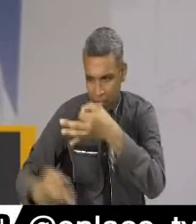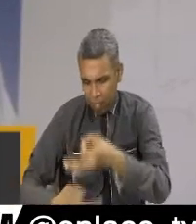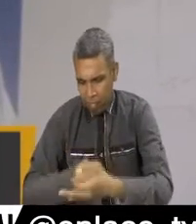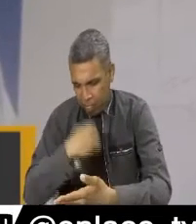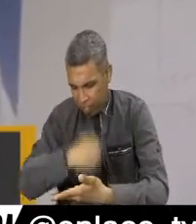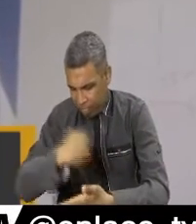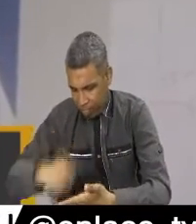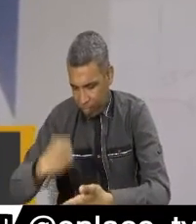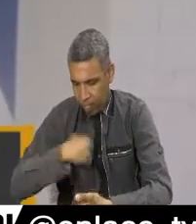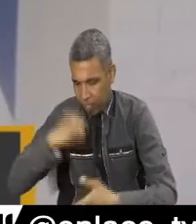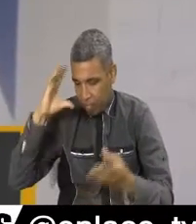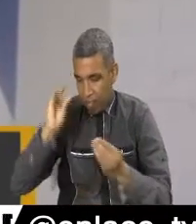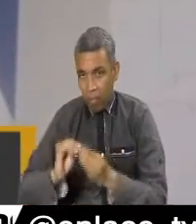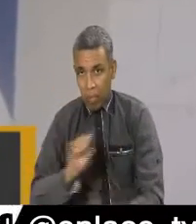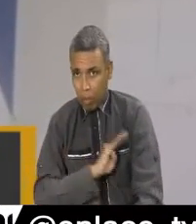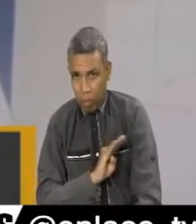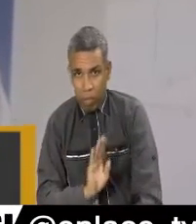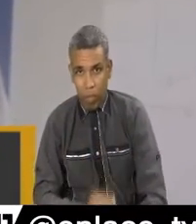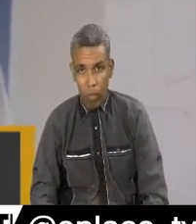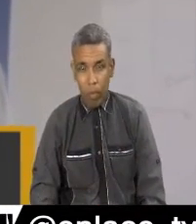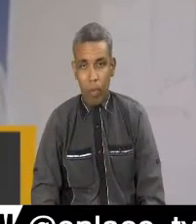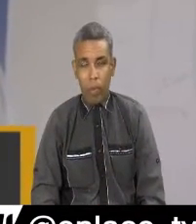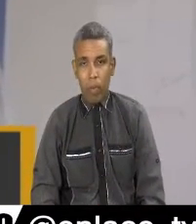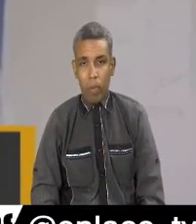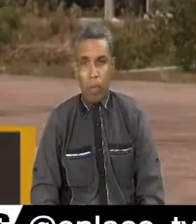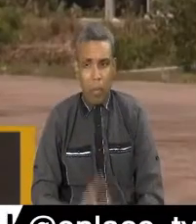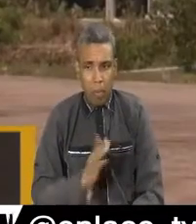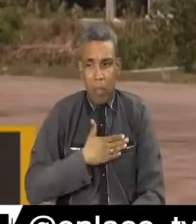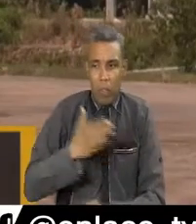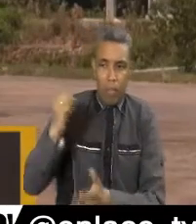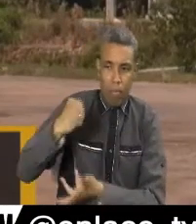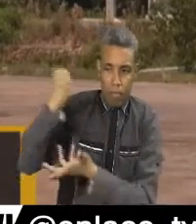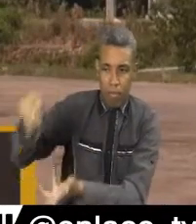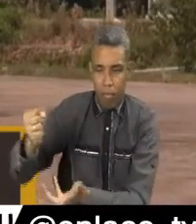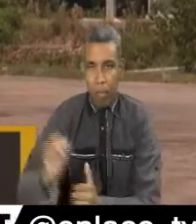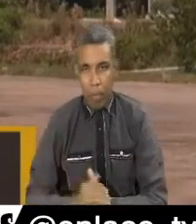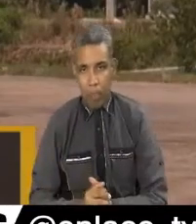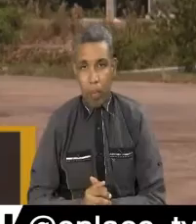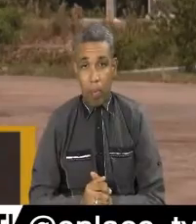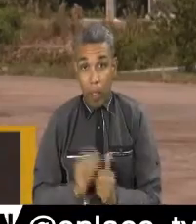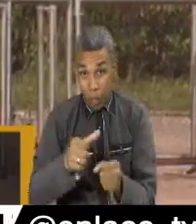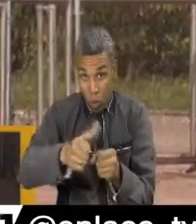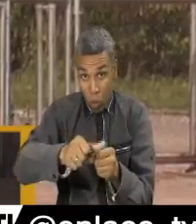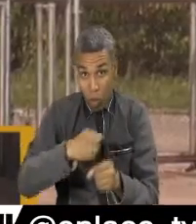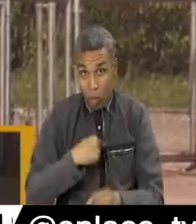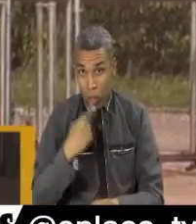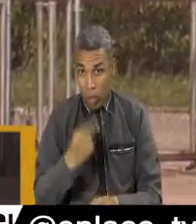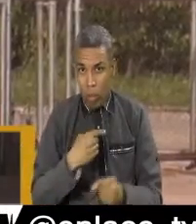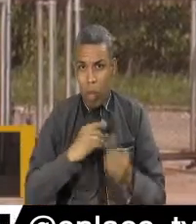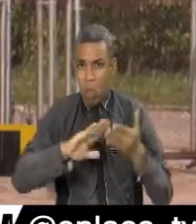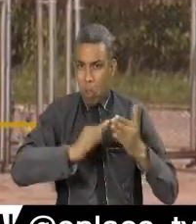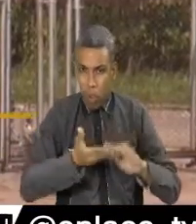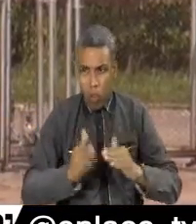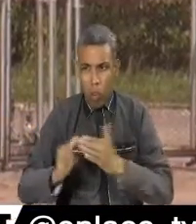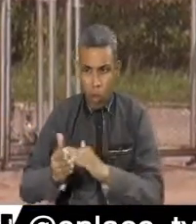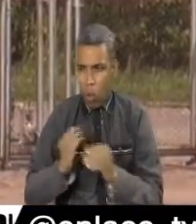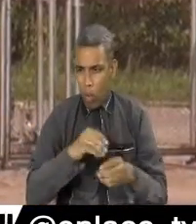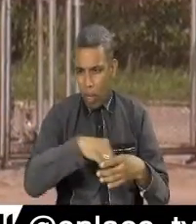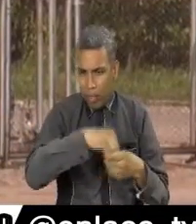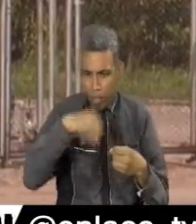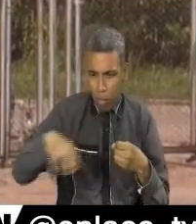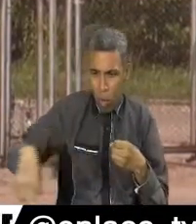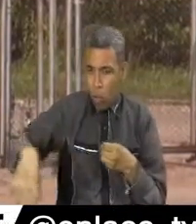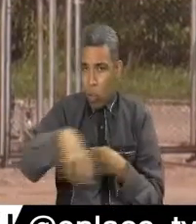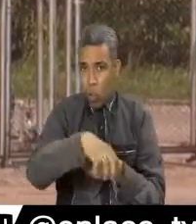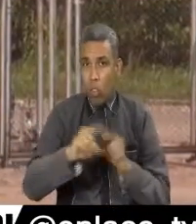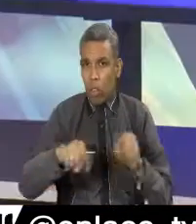la administración y adjudicación de estos montos tan importantes. Según Ecopetrol, estas comunidades se han beneficiado además con otros convenios